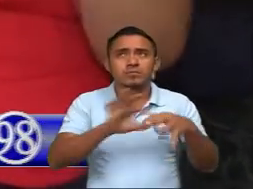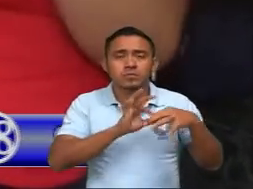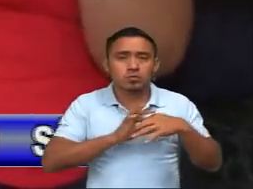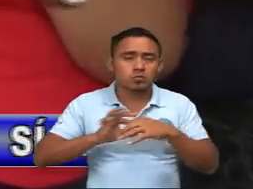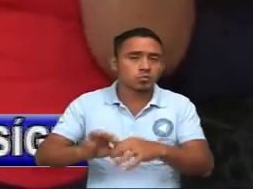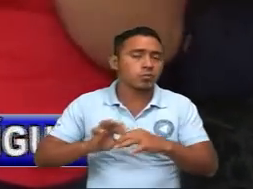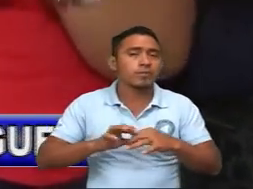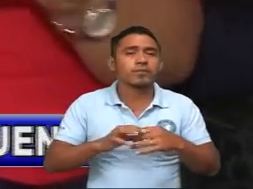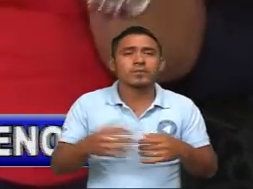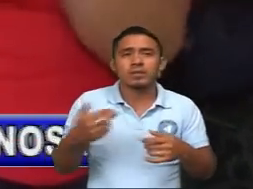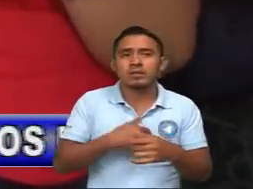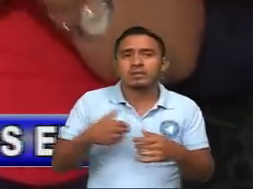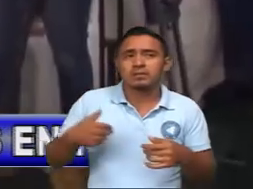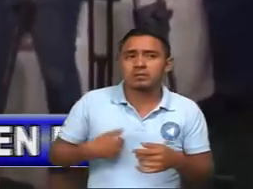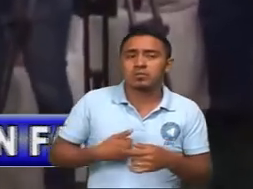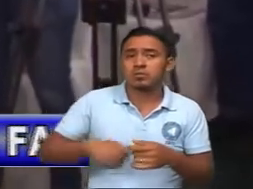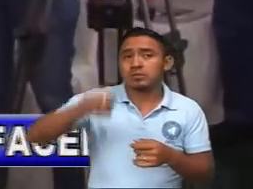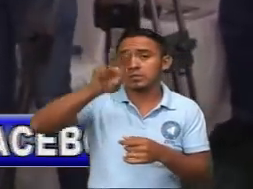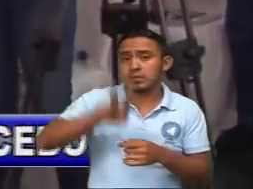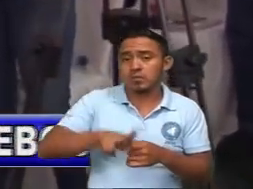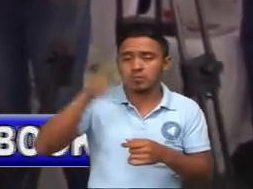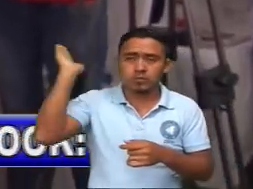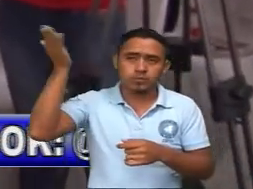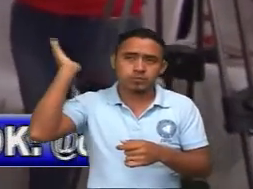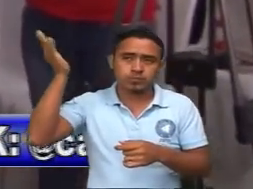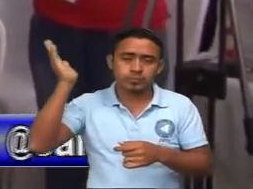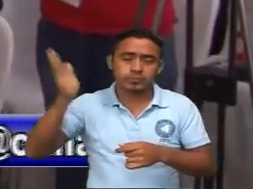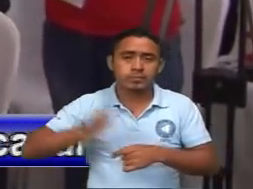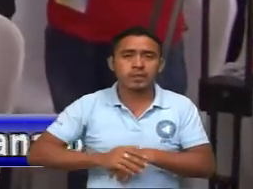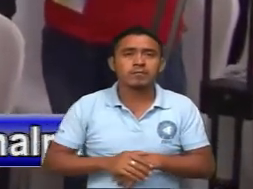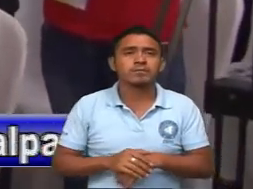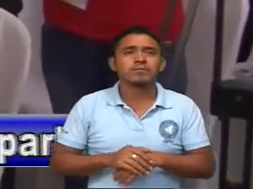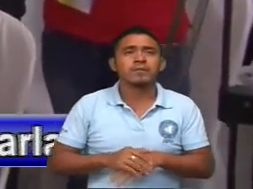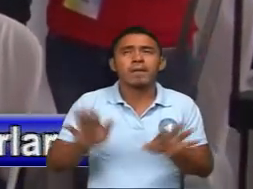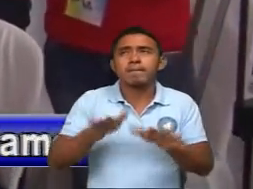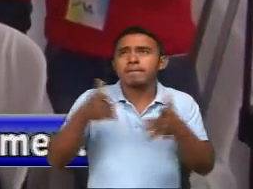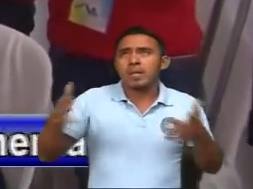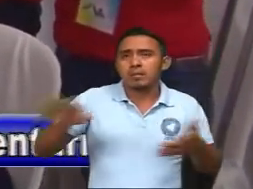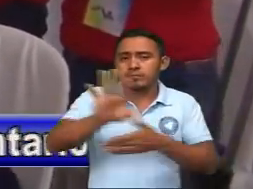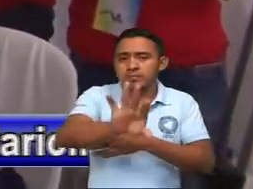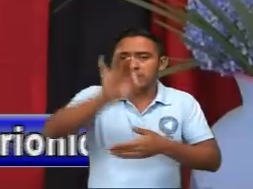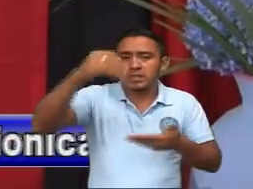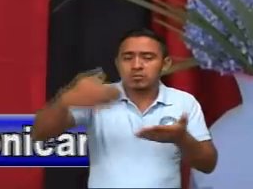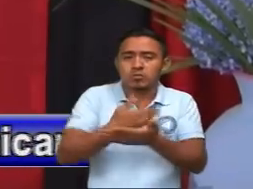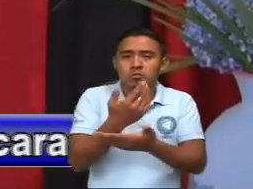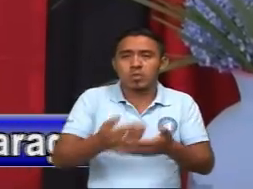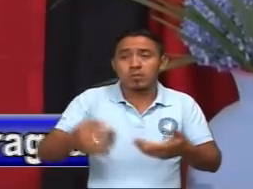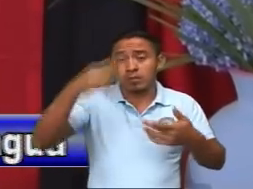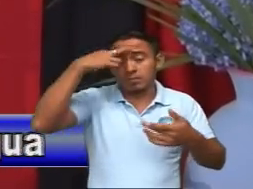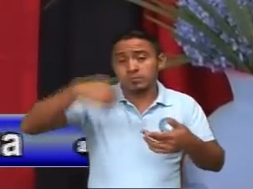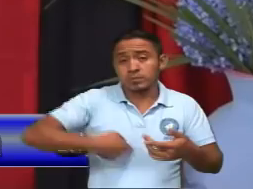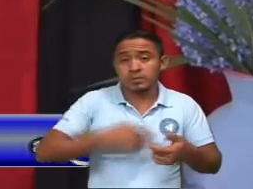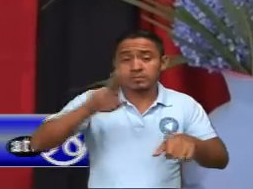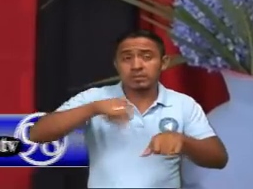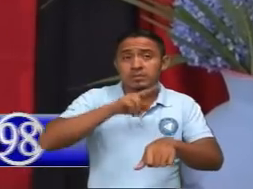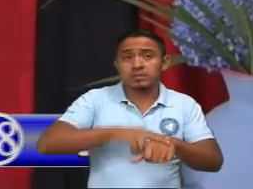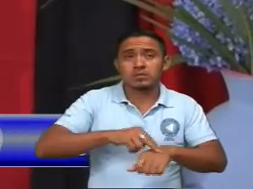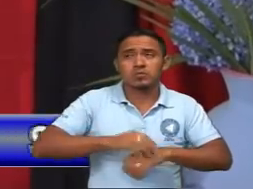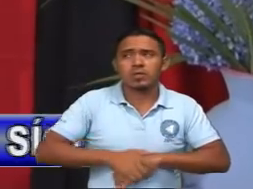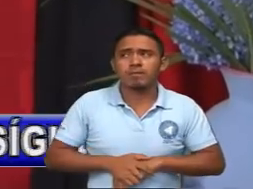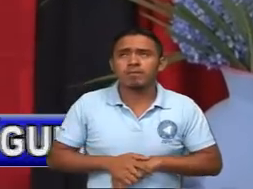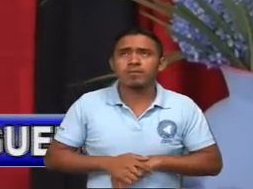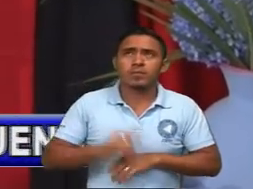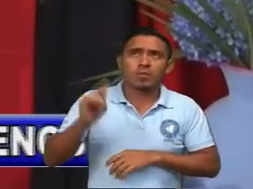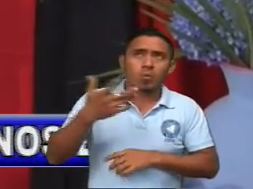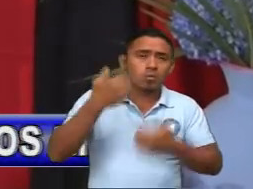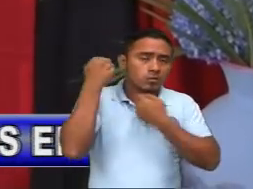los Trabajadores realizó su segundo congreso extraordinario para elegir a sus nuevas autoridades nacionales. Aquí los